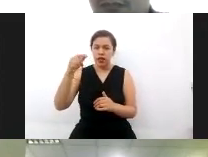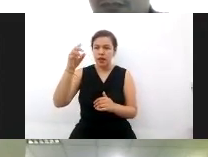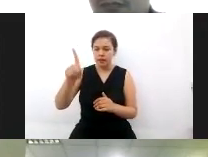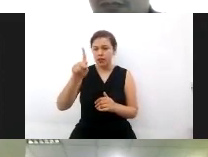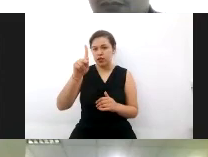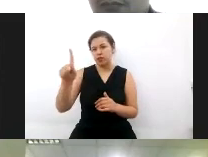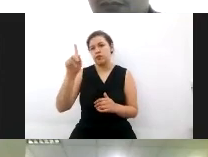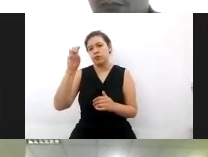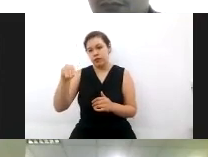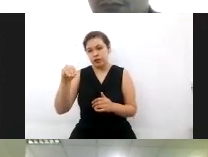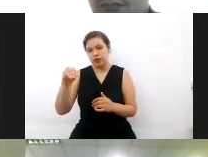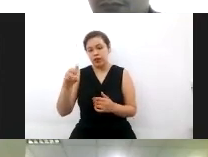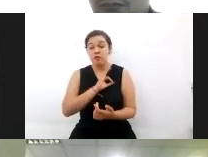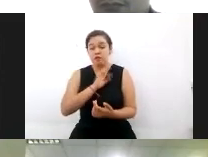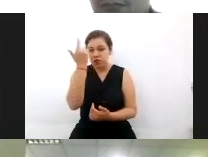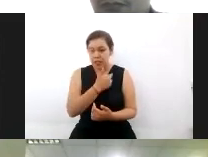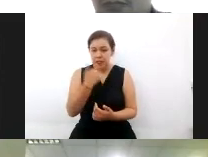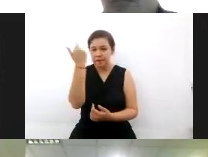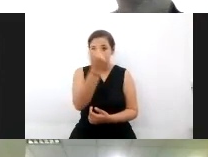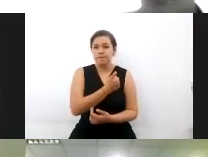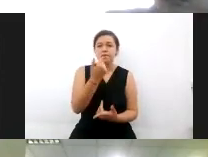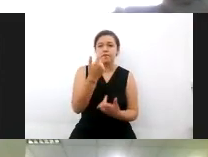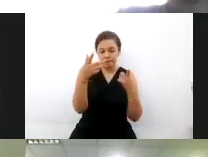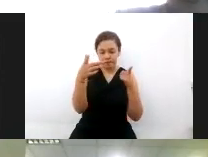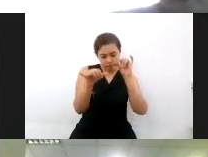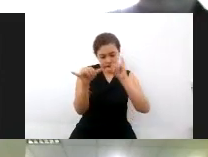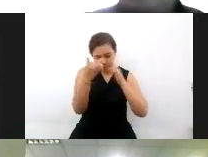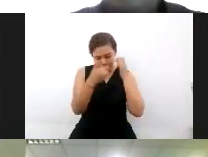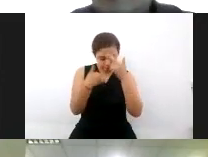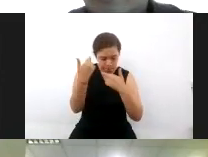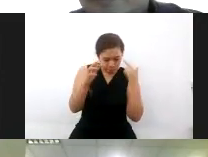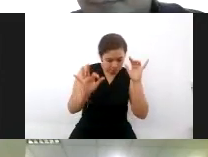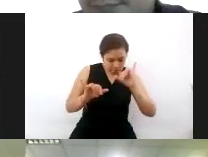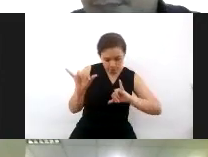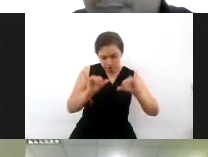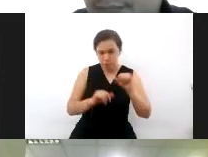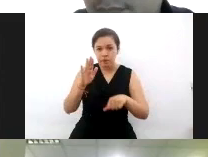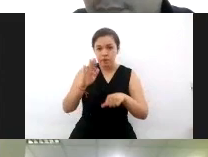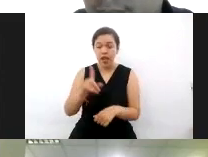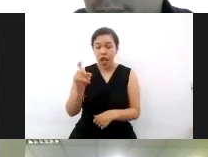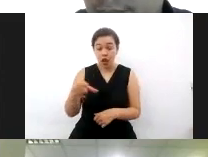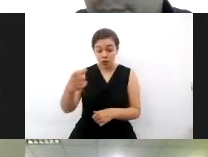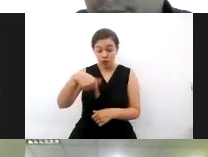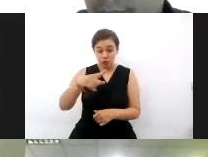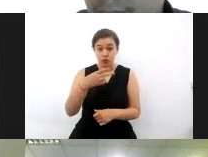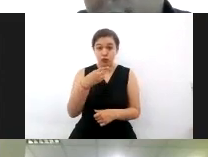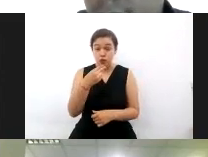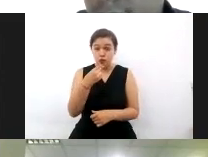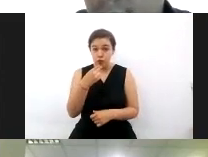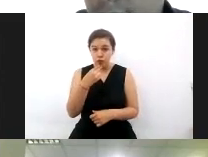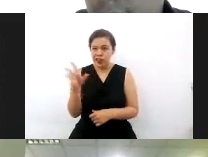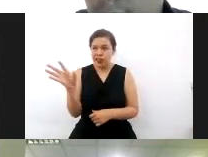Se puede hacer un análisis microbiológico del agua y sobre todo si esa agua que ustedes utilizan es agua que a lo